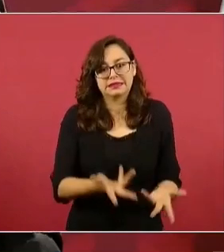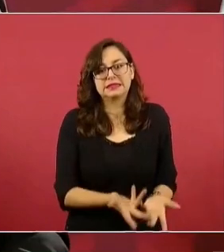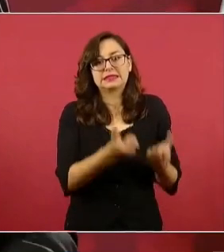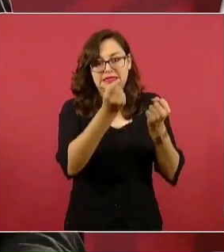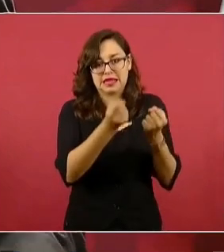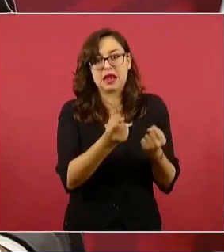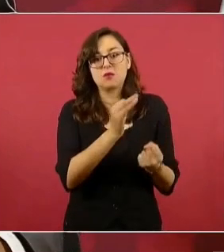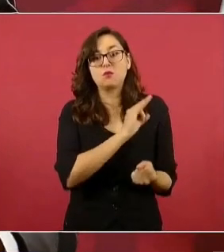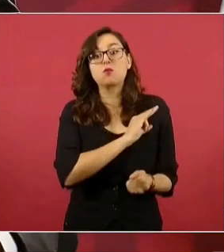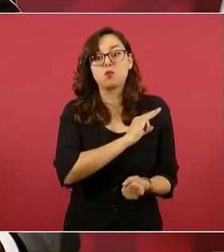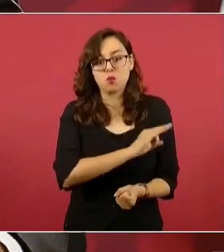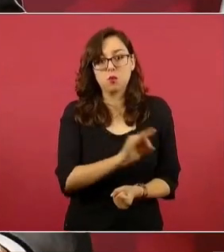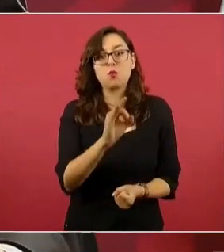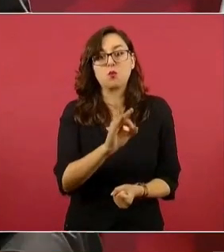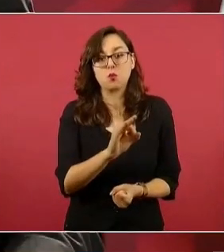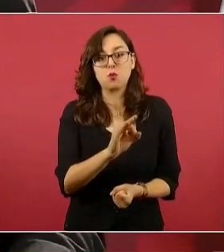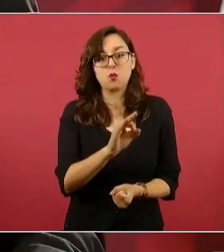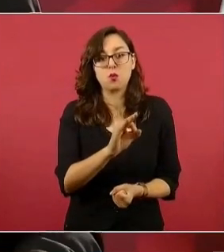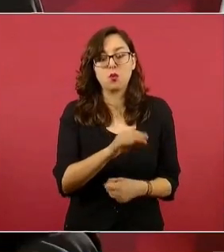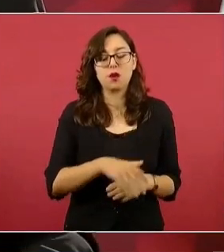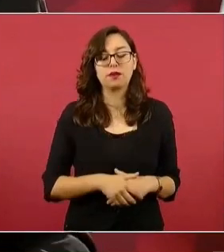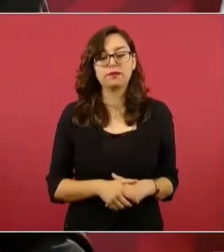de Rusia.